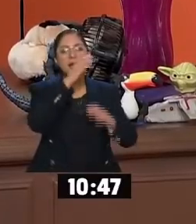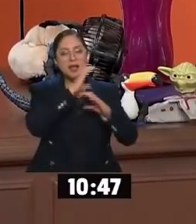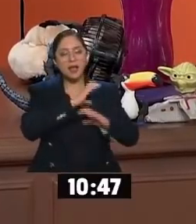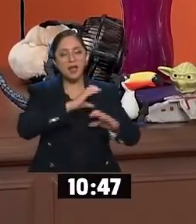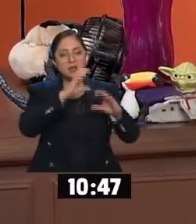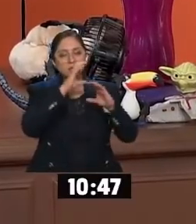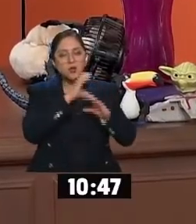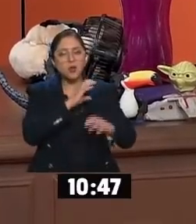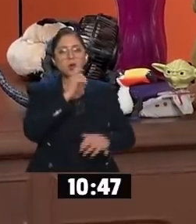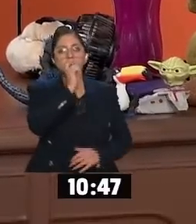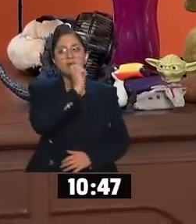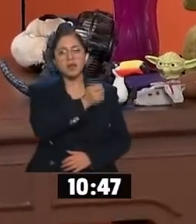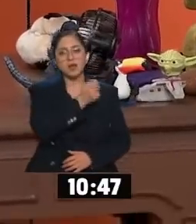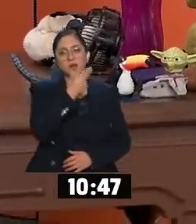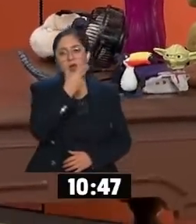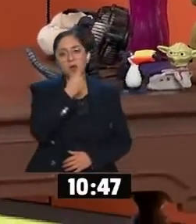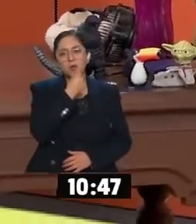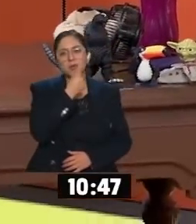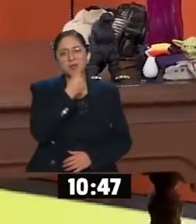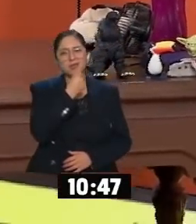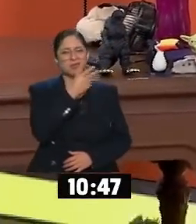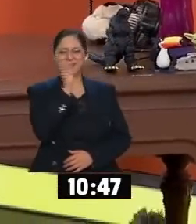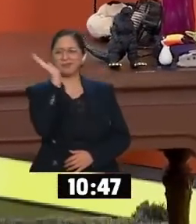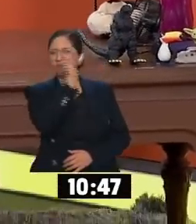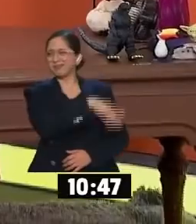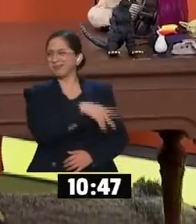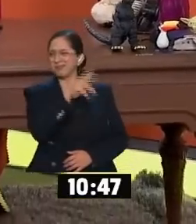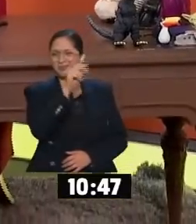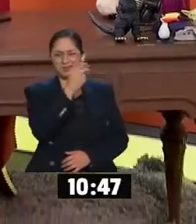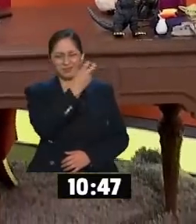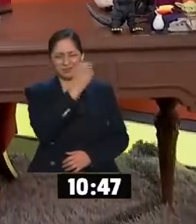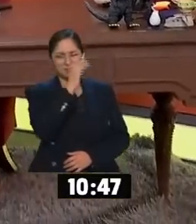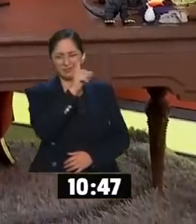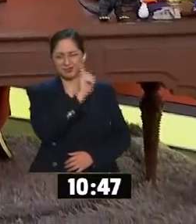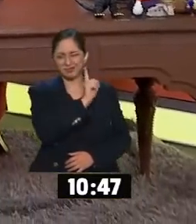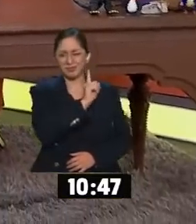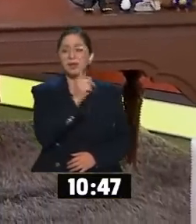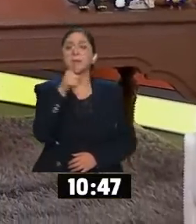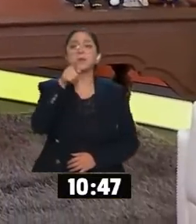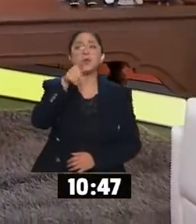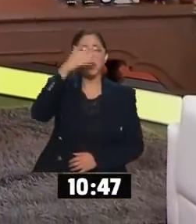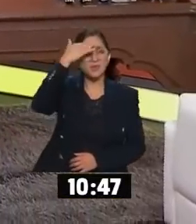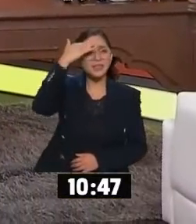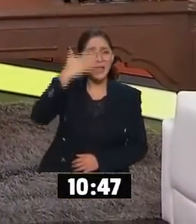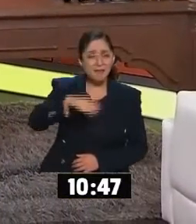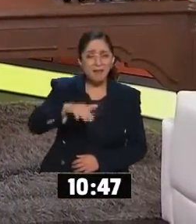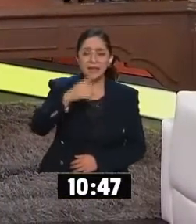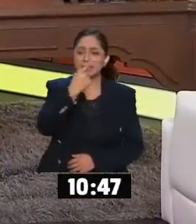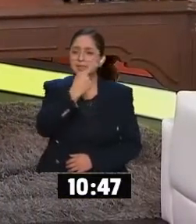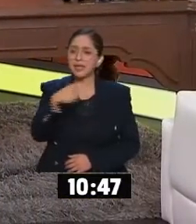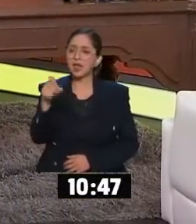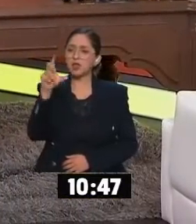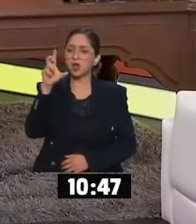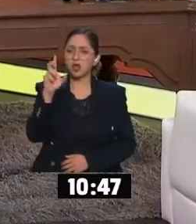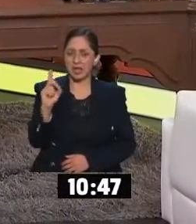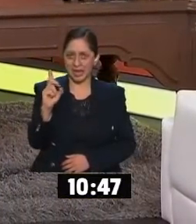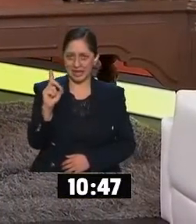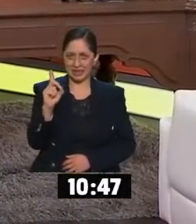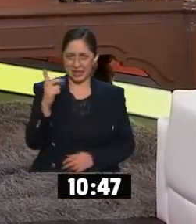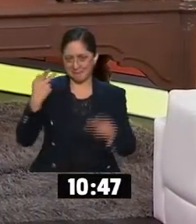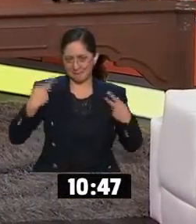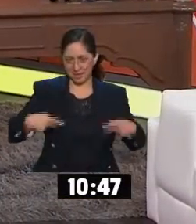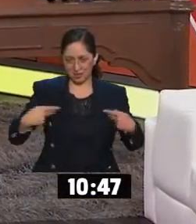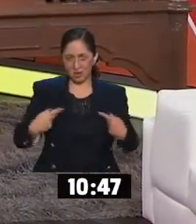montaña va cabalgando un beduino. No, cállese. ¿Sabía usted que México recibirá 130 refugiados